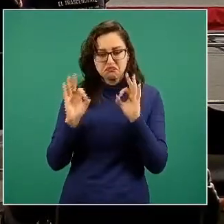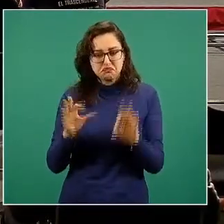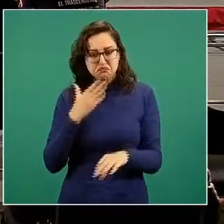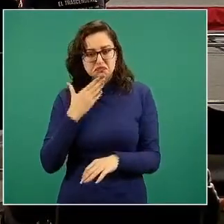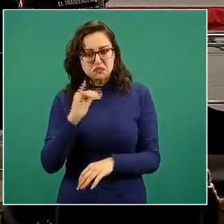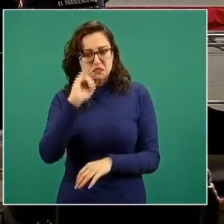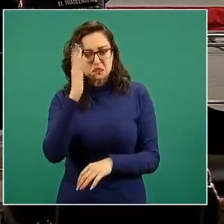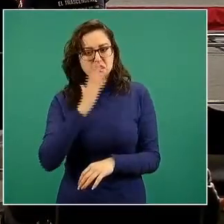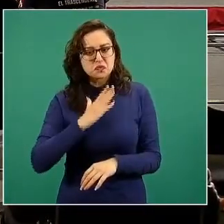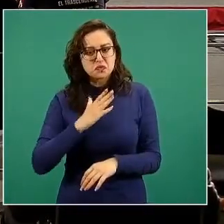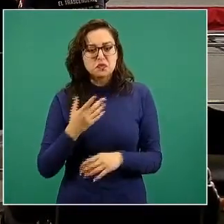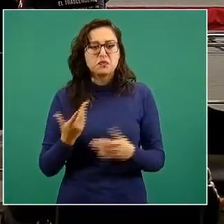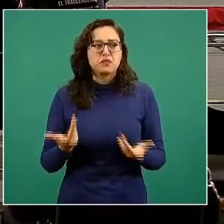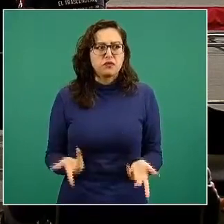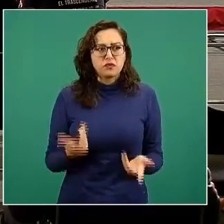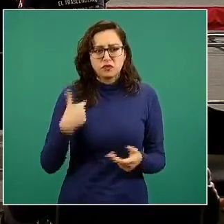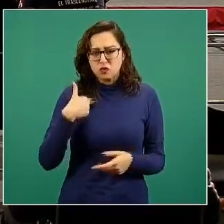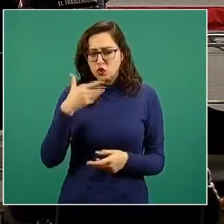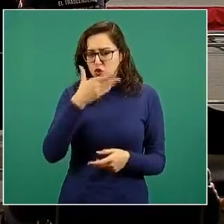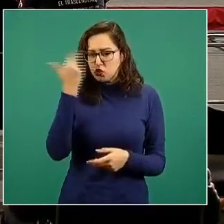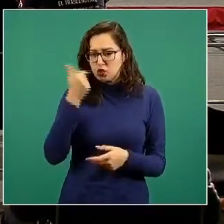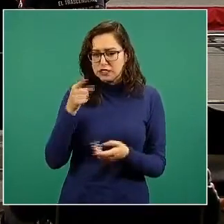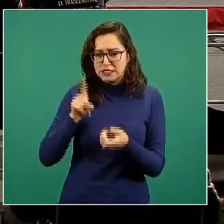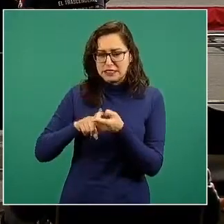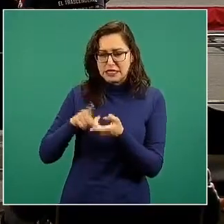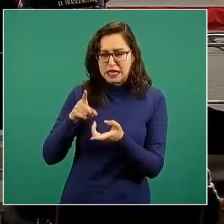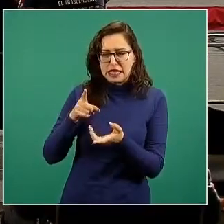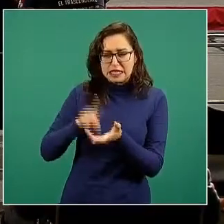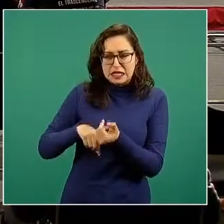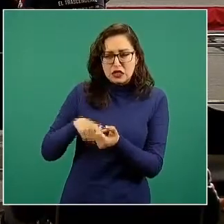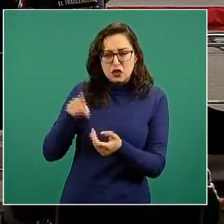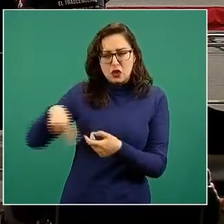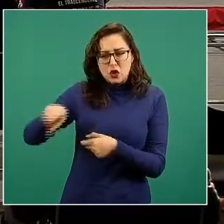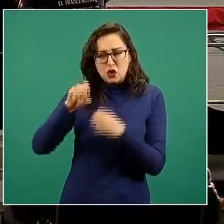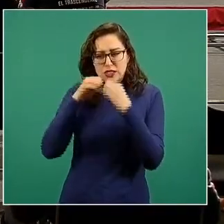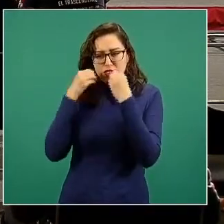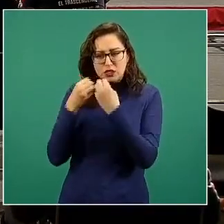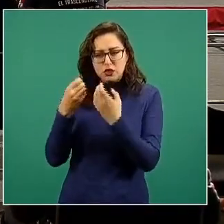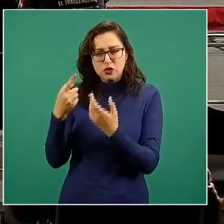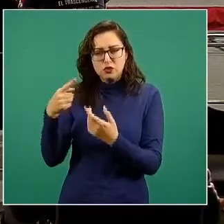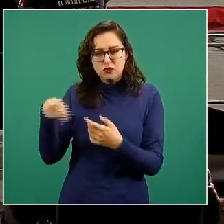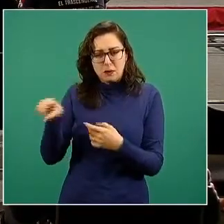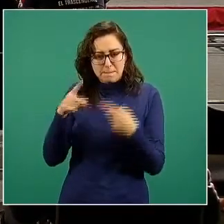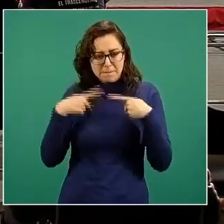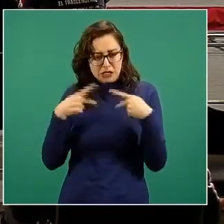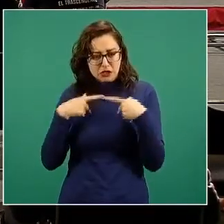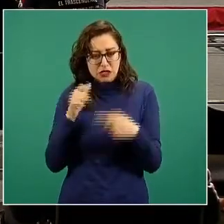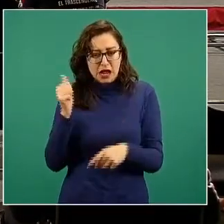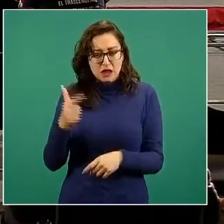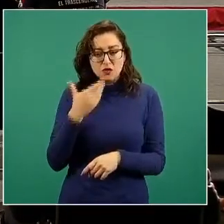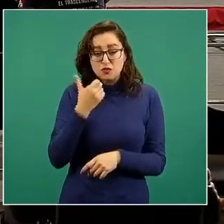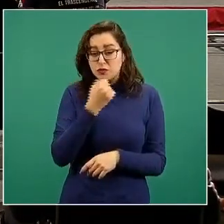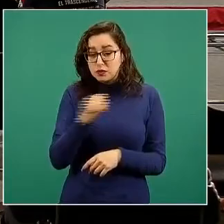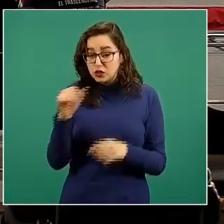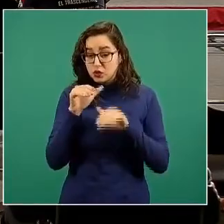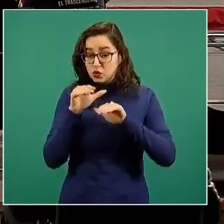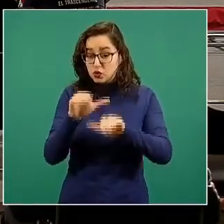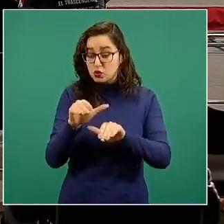tiene asesoría técnica o en los miembros de su organización personas que sean expertas en la materia